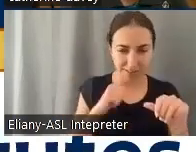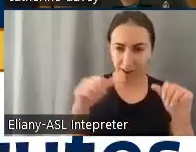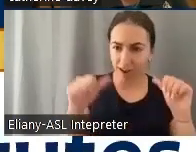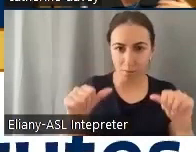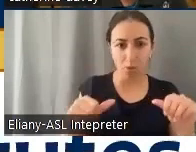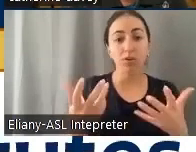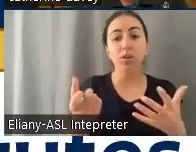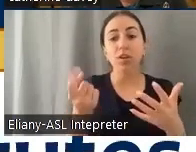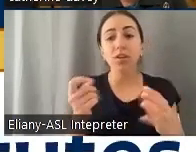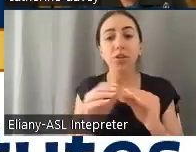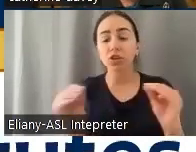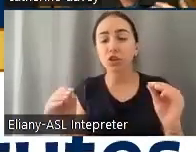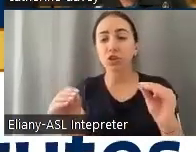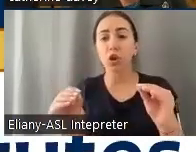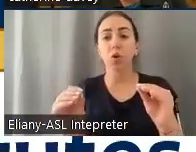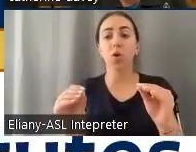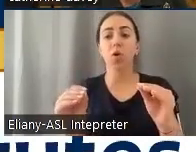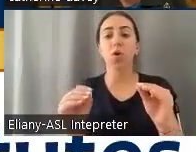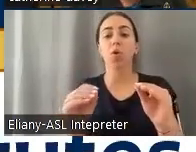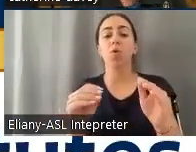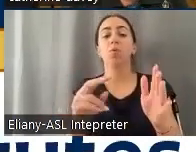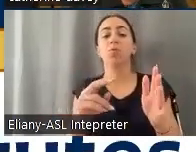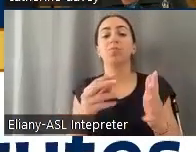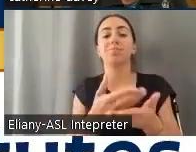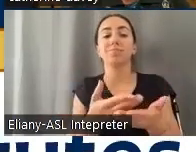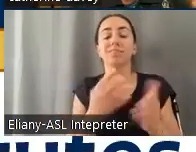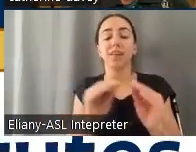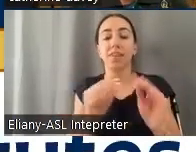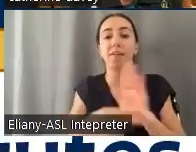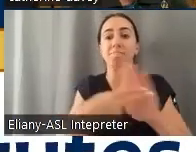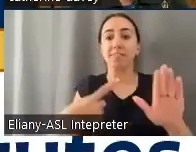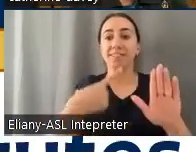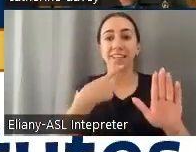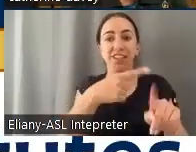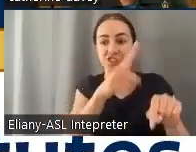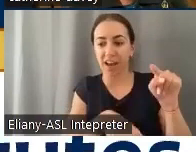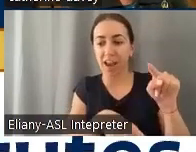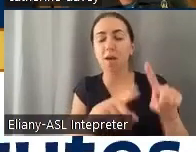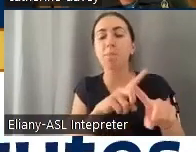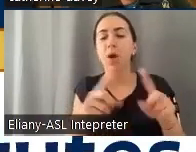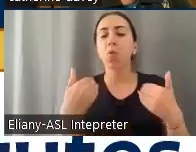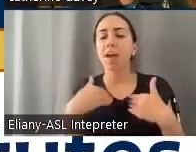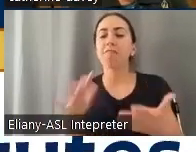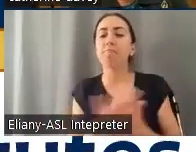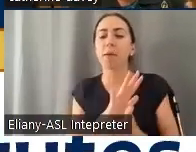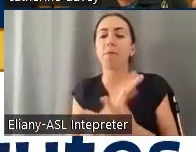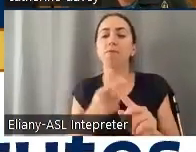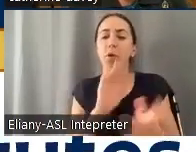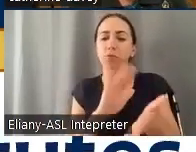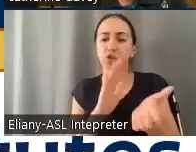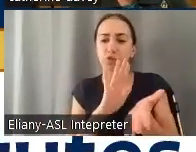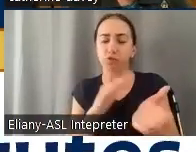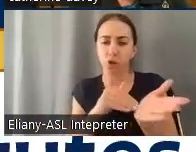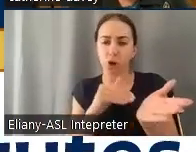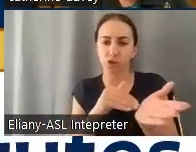defensor tutelar puede ser apuntado. No hay ninguna determinación que me es competente o incapacitada. Tenemos una carta